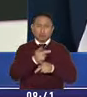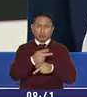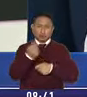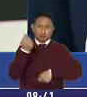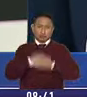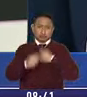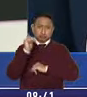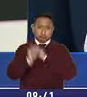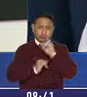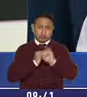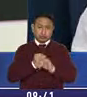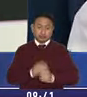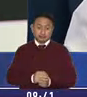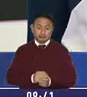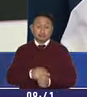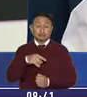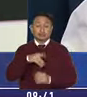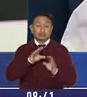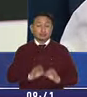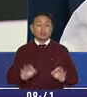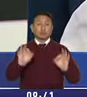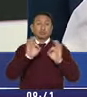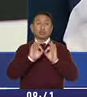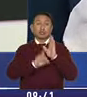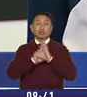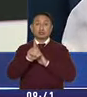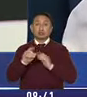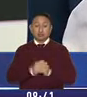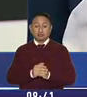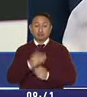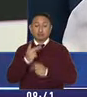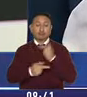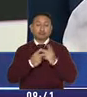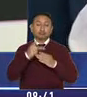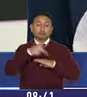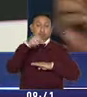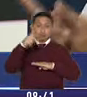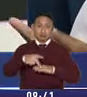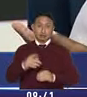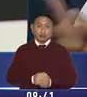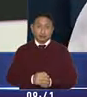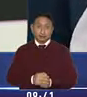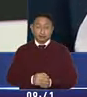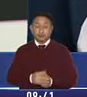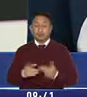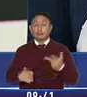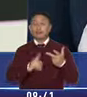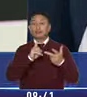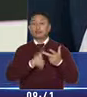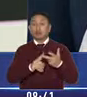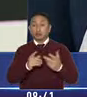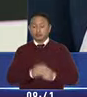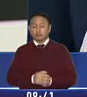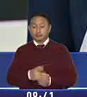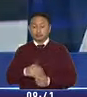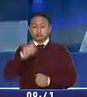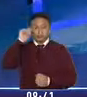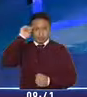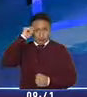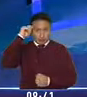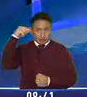nivel internacional. Esto va a ser fundamental para el desarrollo y el progreso de la provincia de Pichincha. Pero otro tema también, querida Diana, no se olvide que